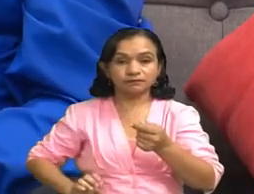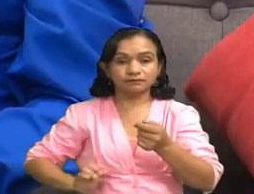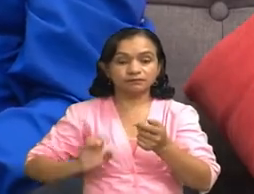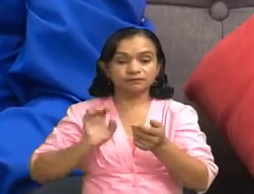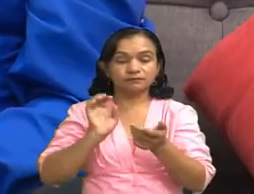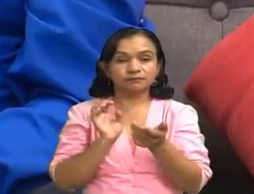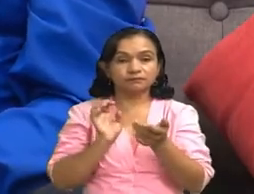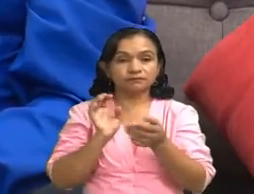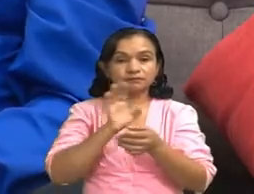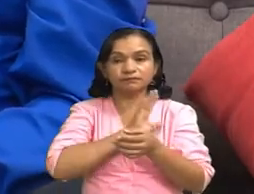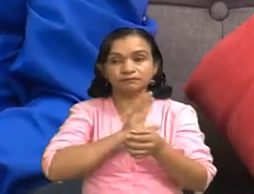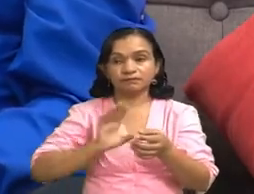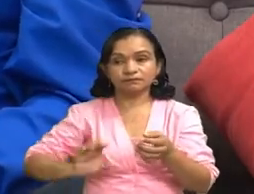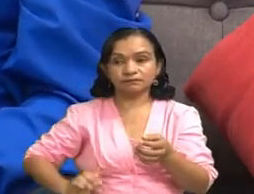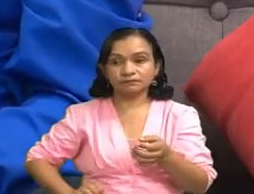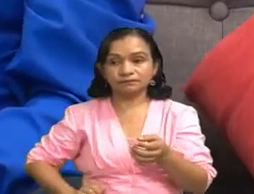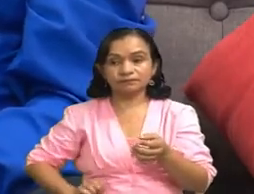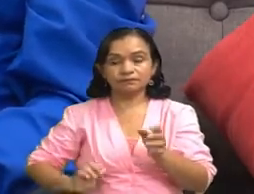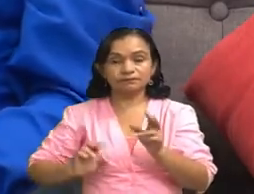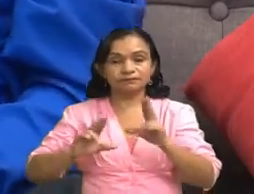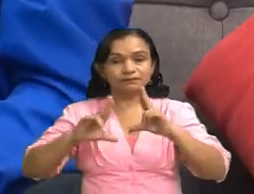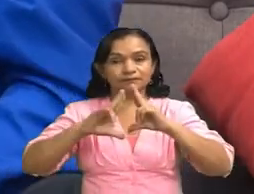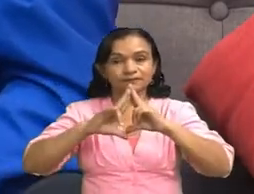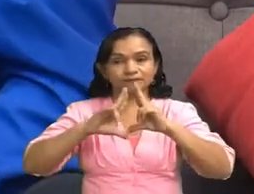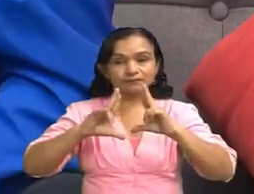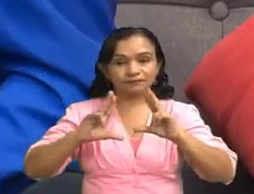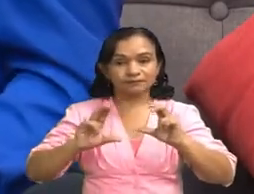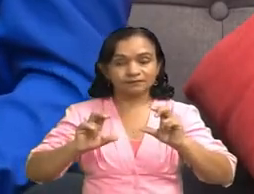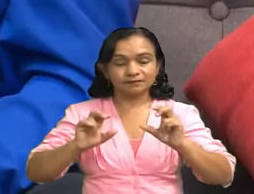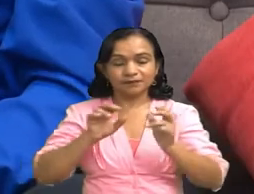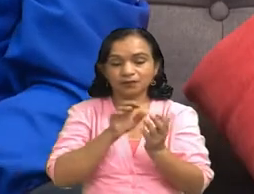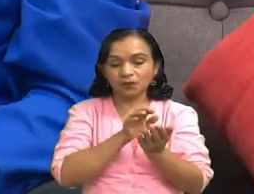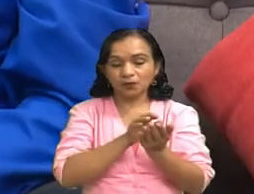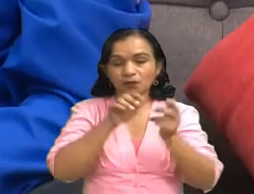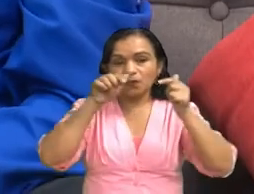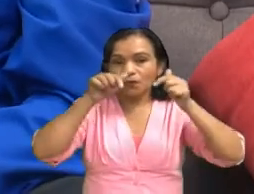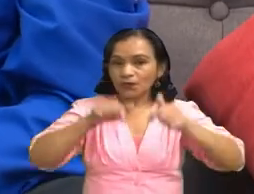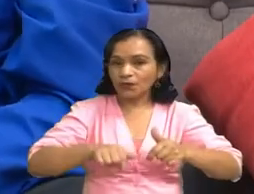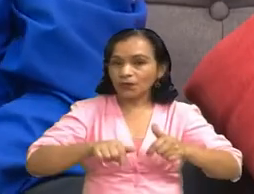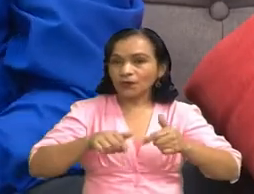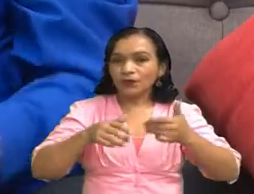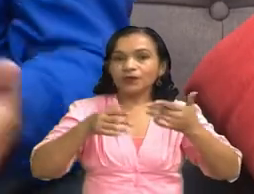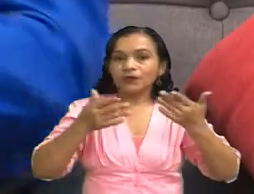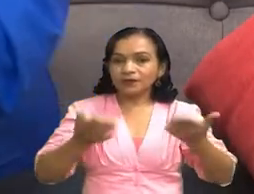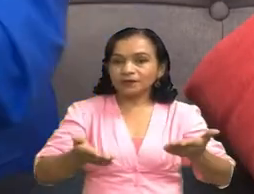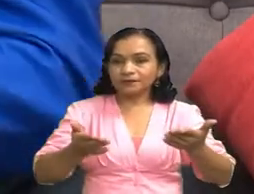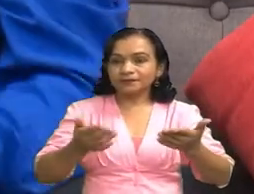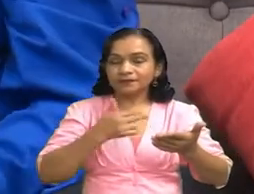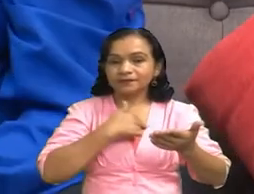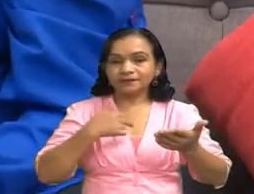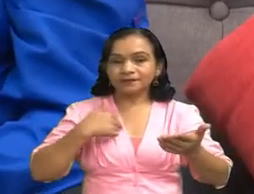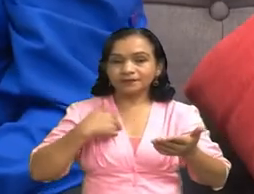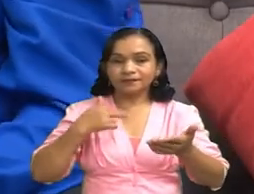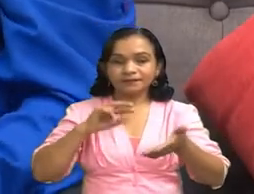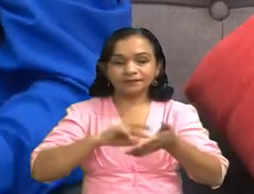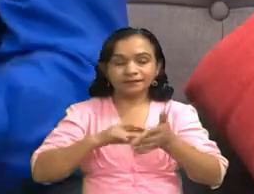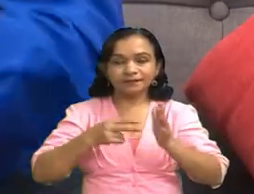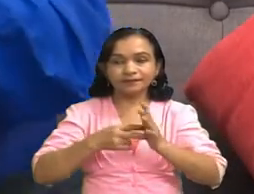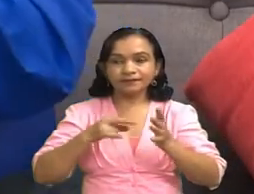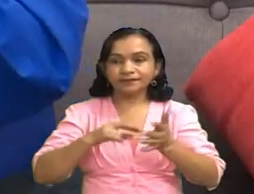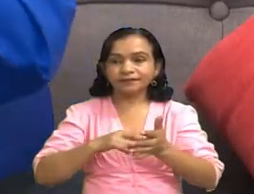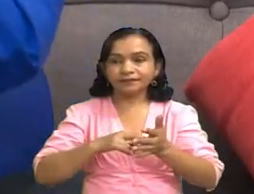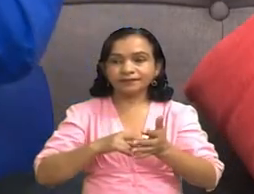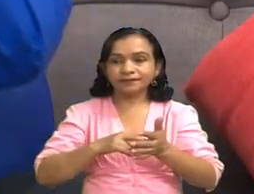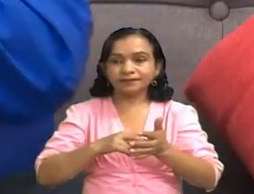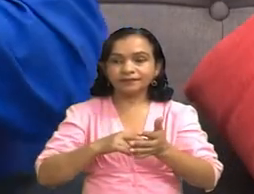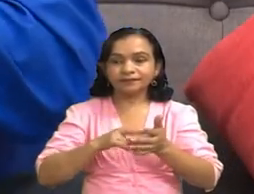pupusas salvadoreñas, deberíamos decir que son nicaragüenses porque la cuajada es de aquí. ¿Sí? Y en ese caso,